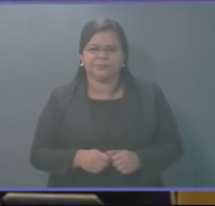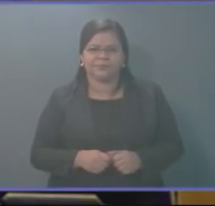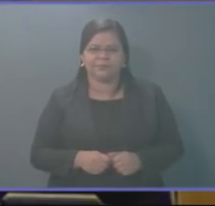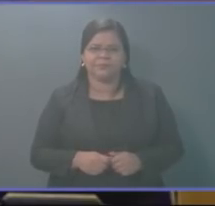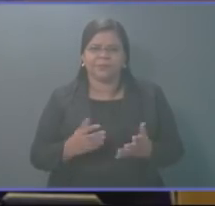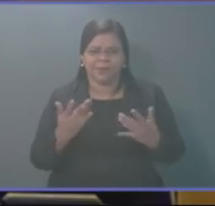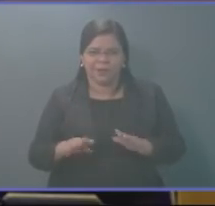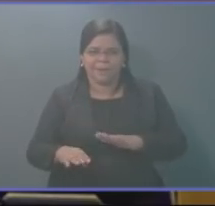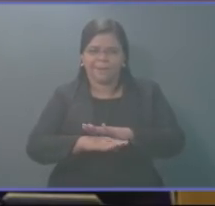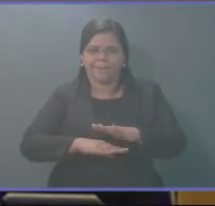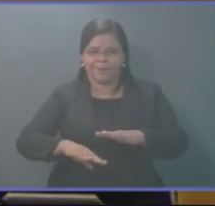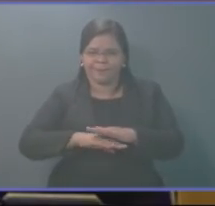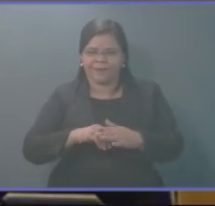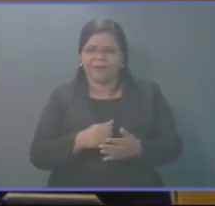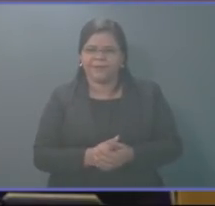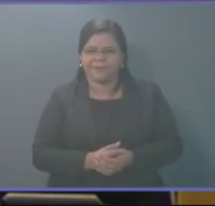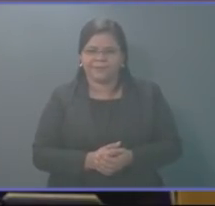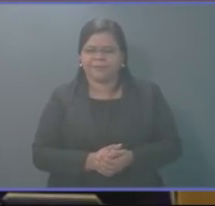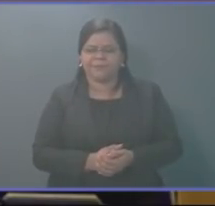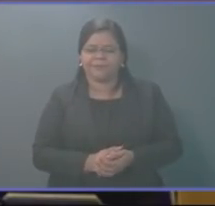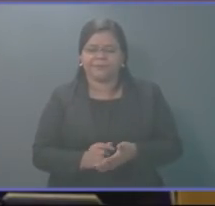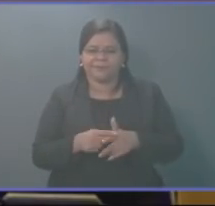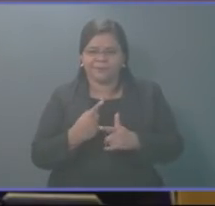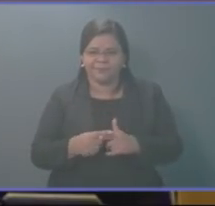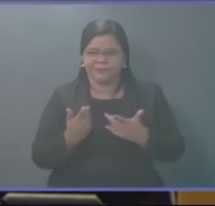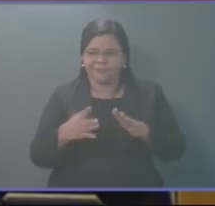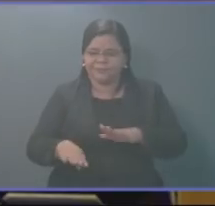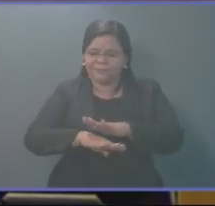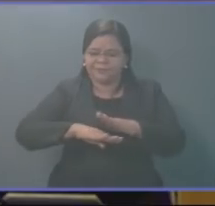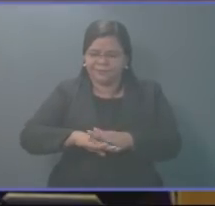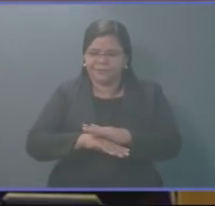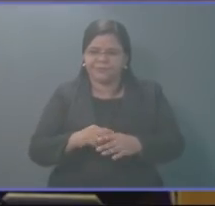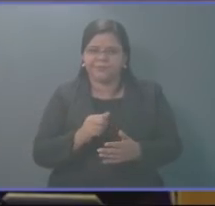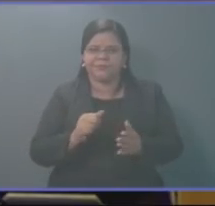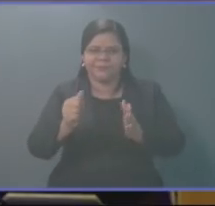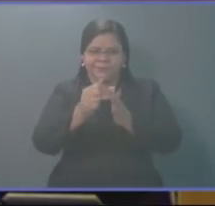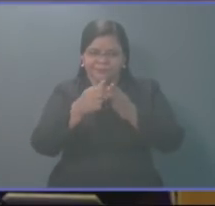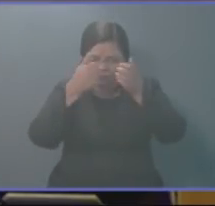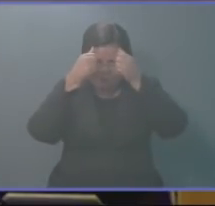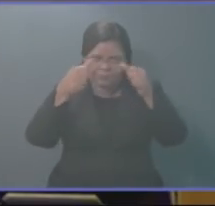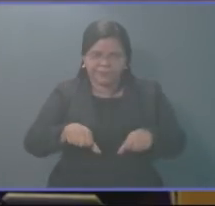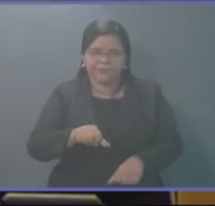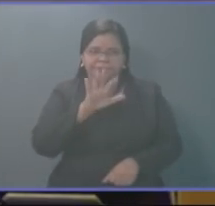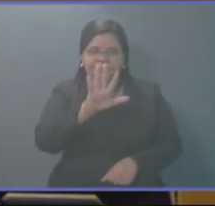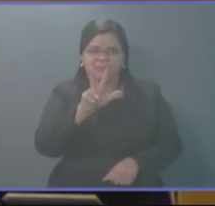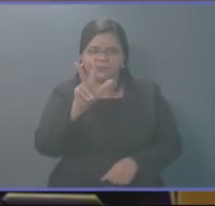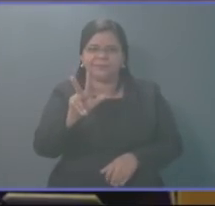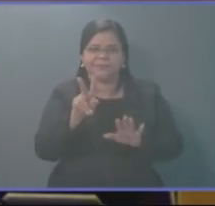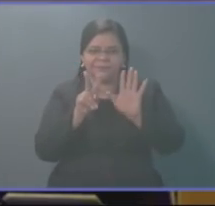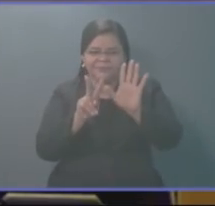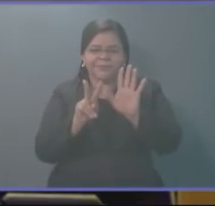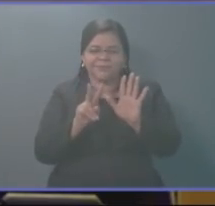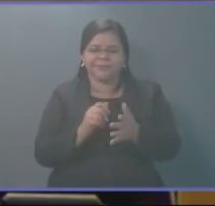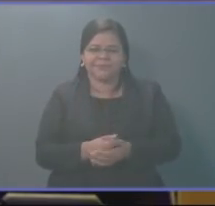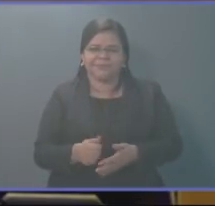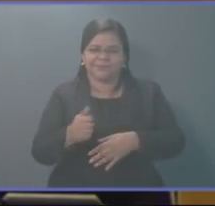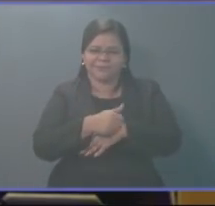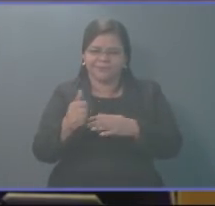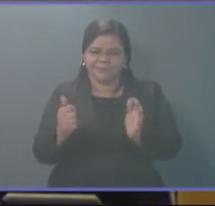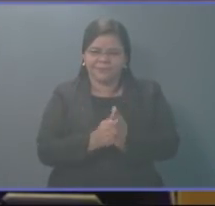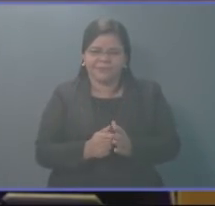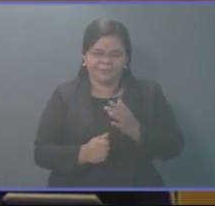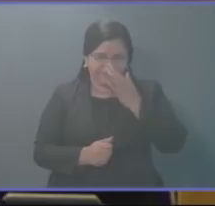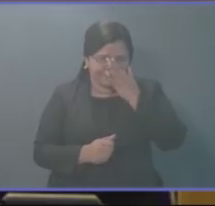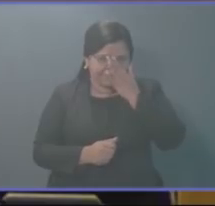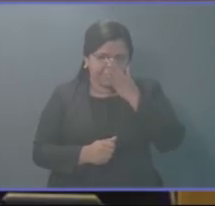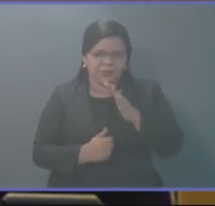en que se basa la interpelación. Acuerdo 537. La Asamblea Legislativa